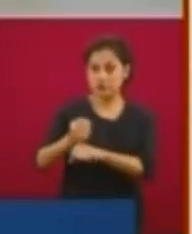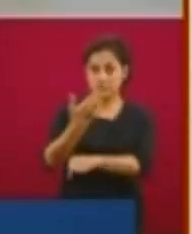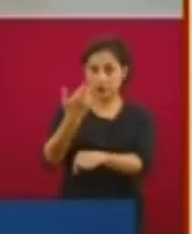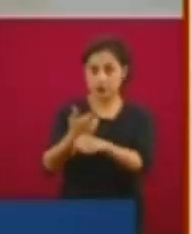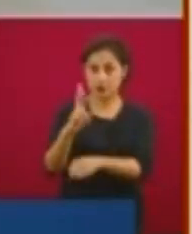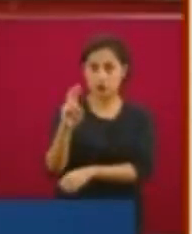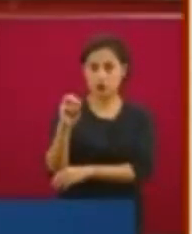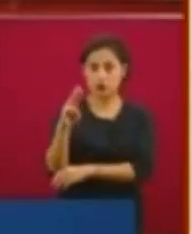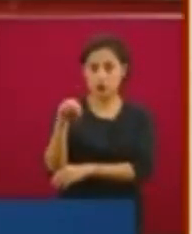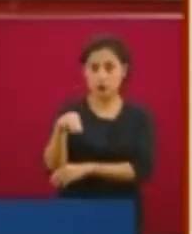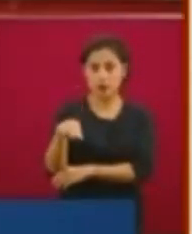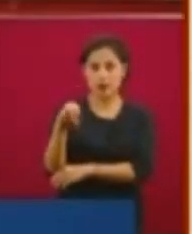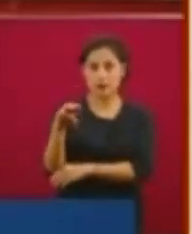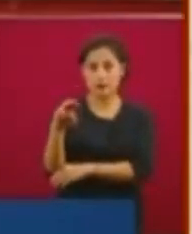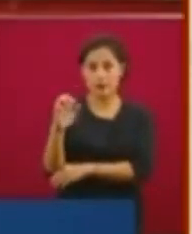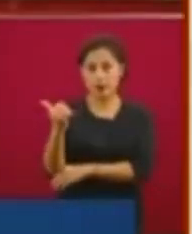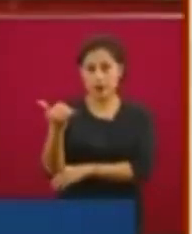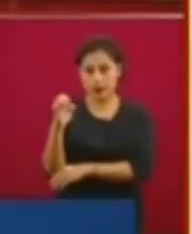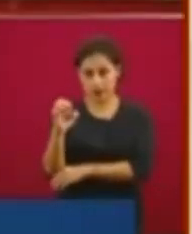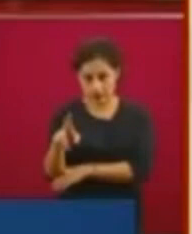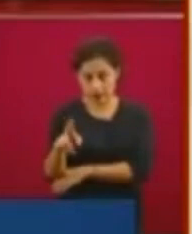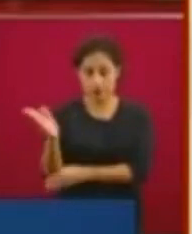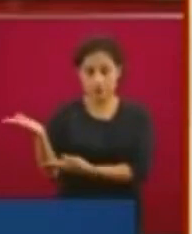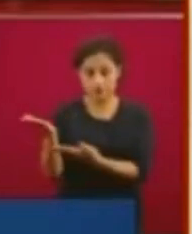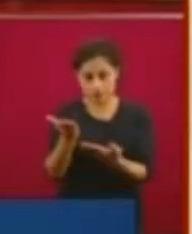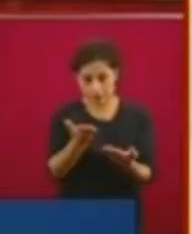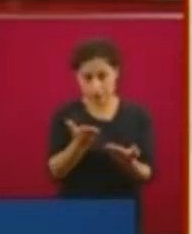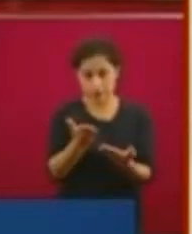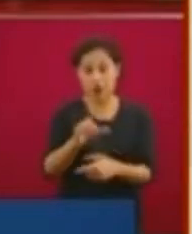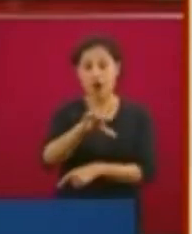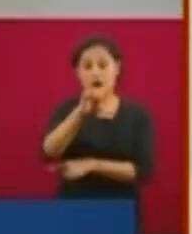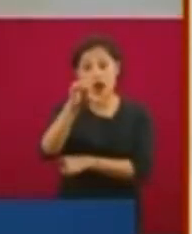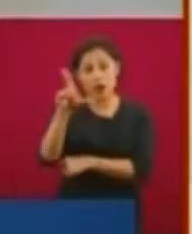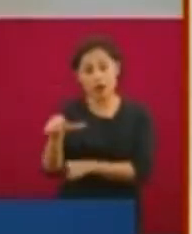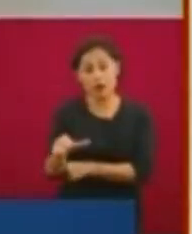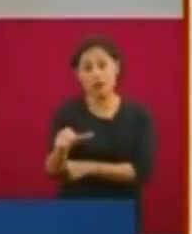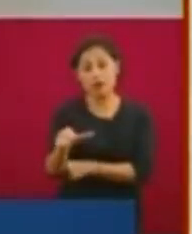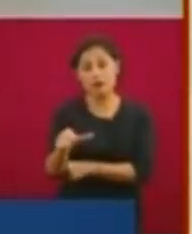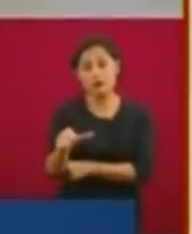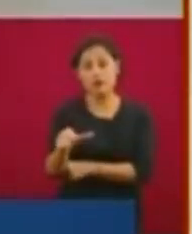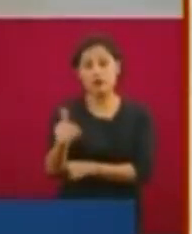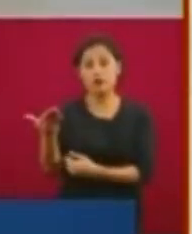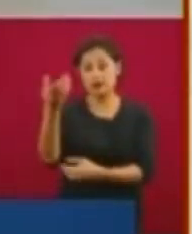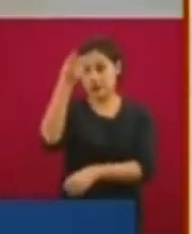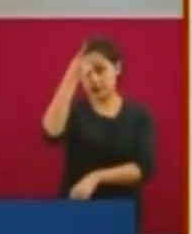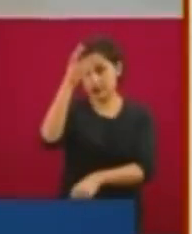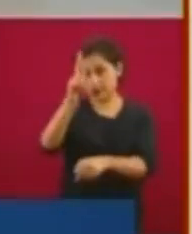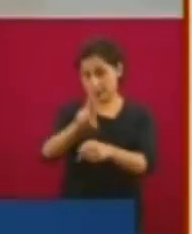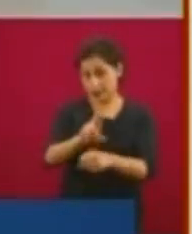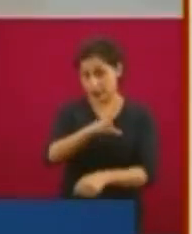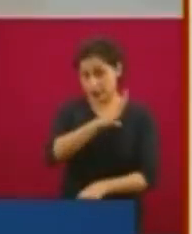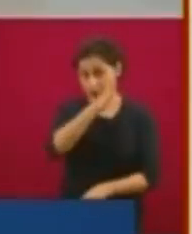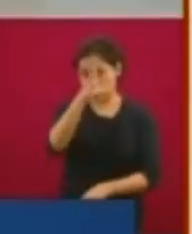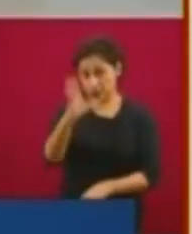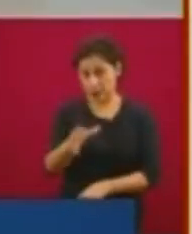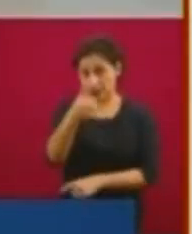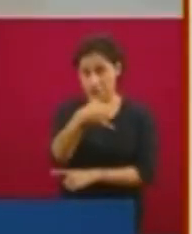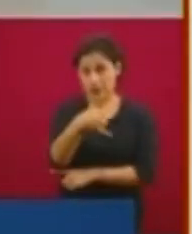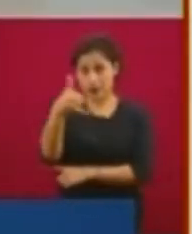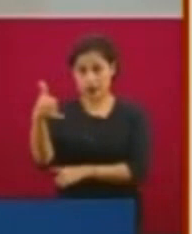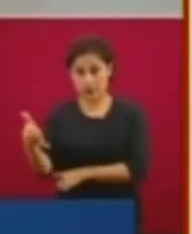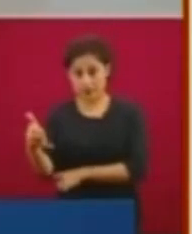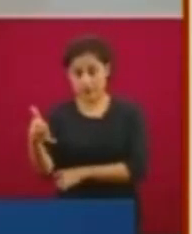también, digamos, el tema de la autoproducción de la vivienda, que la gente pueda tener mayor crédito